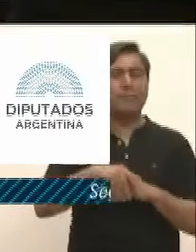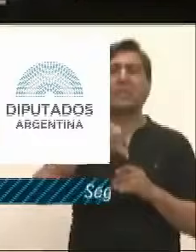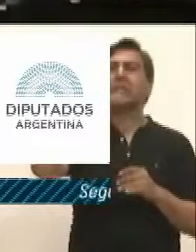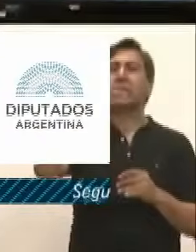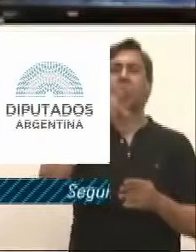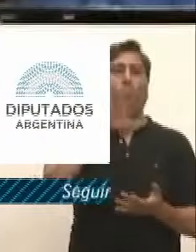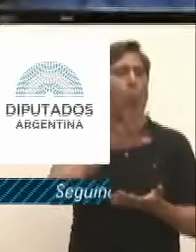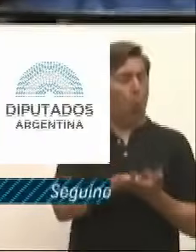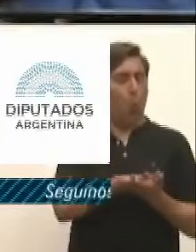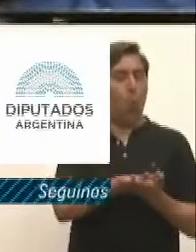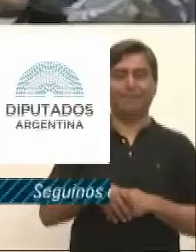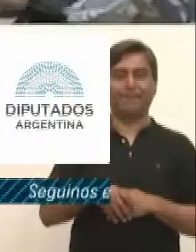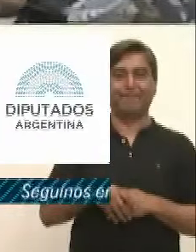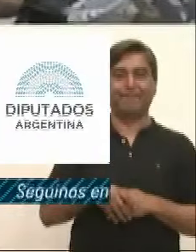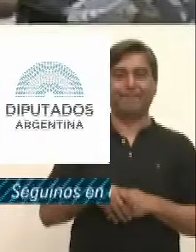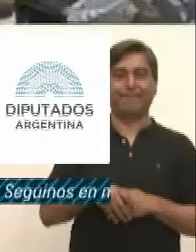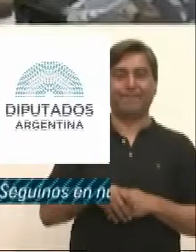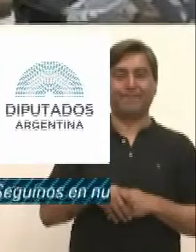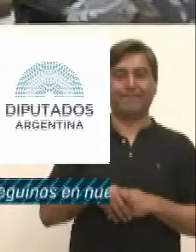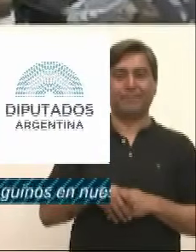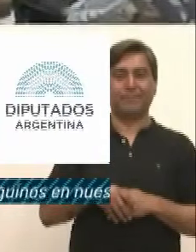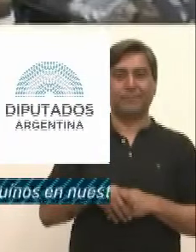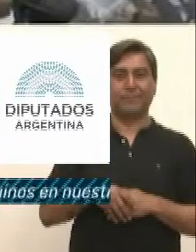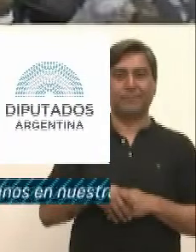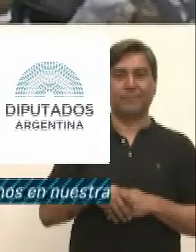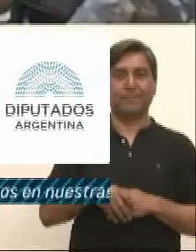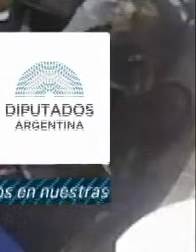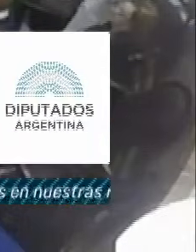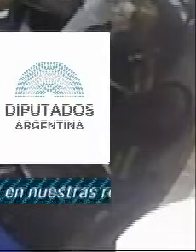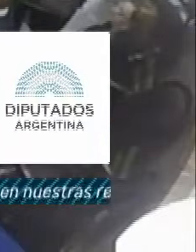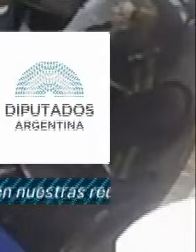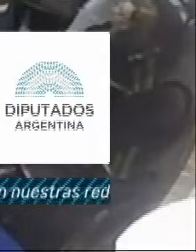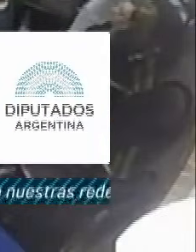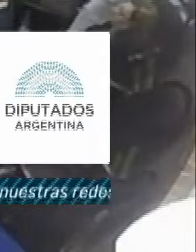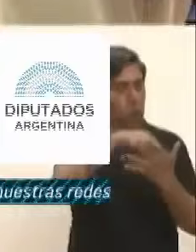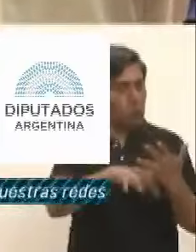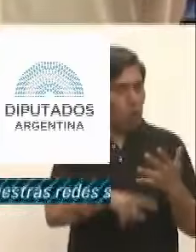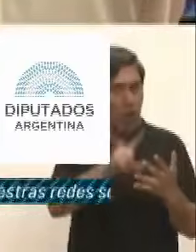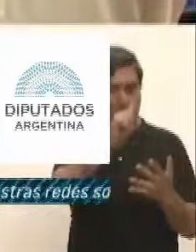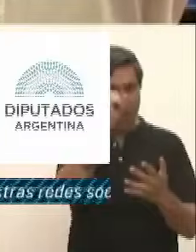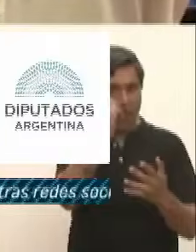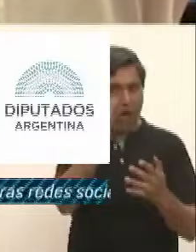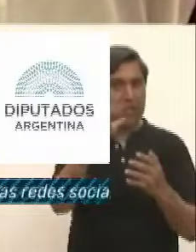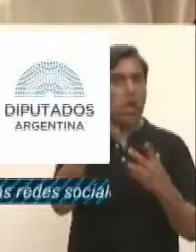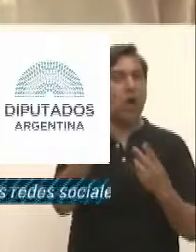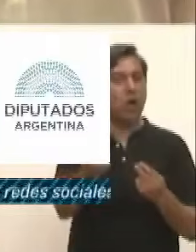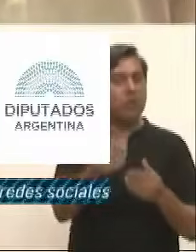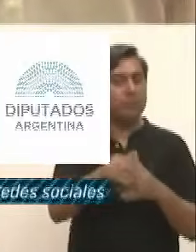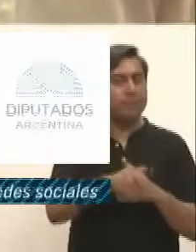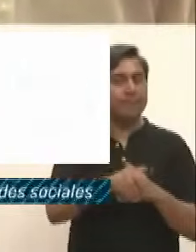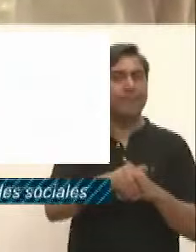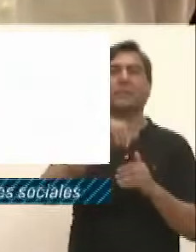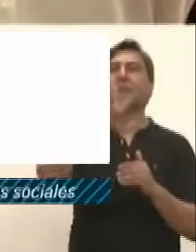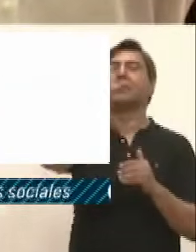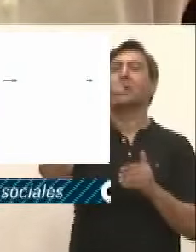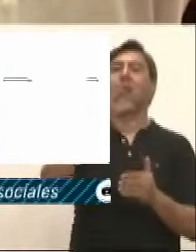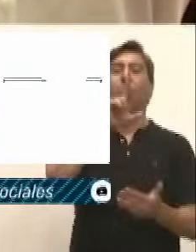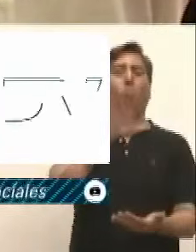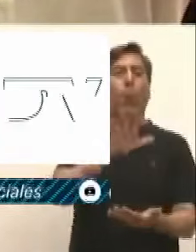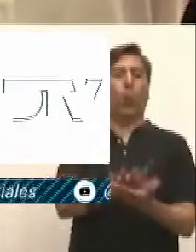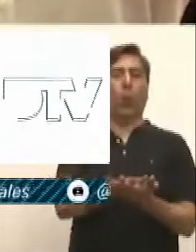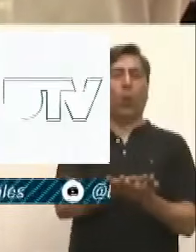Claro, sí, ella, mucha complicidad había entre la todavía ministra de Seguridad con Karina Milei,